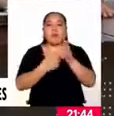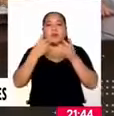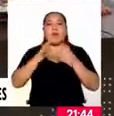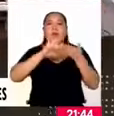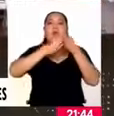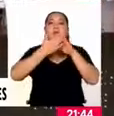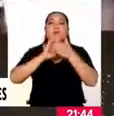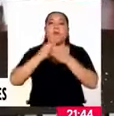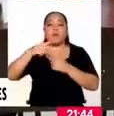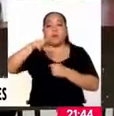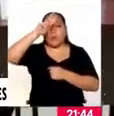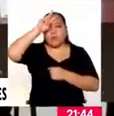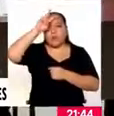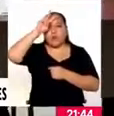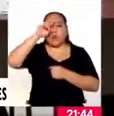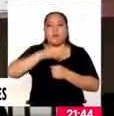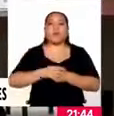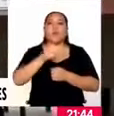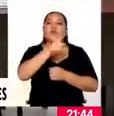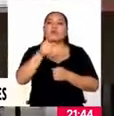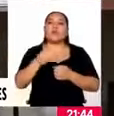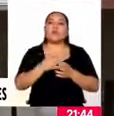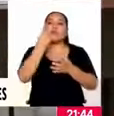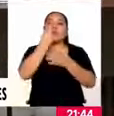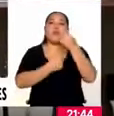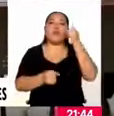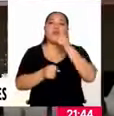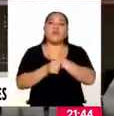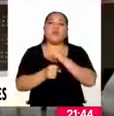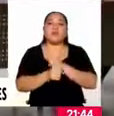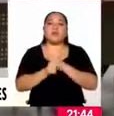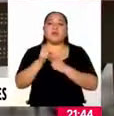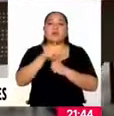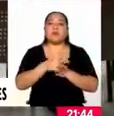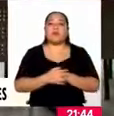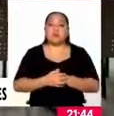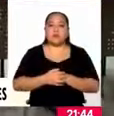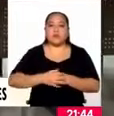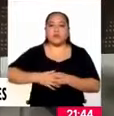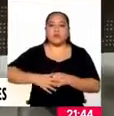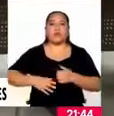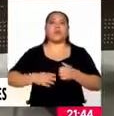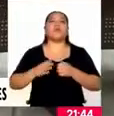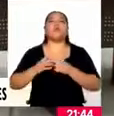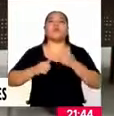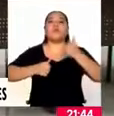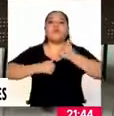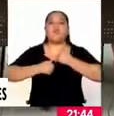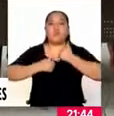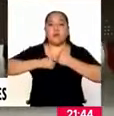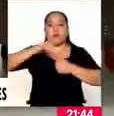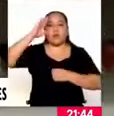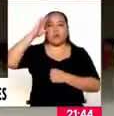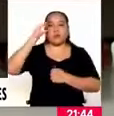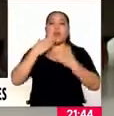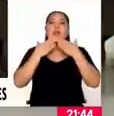peruano que tengan confianza en sus fuerzas del orden. Muchas gracias a todos